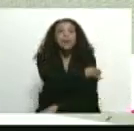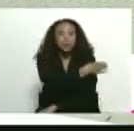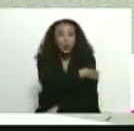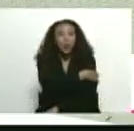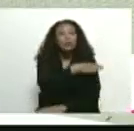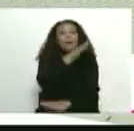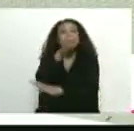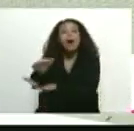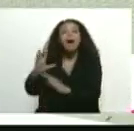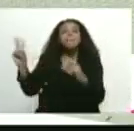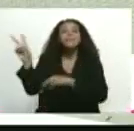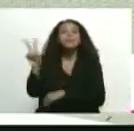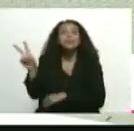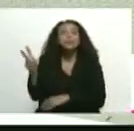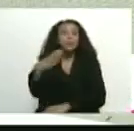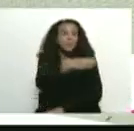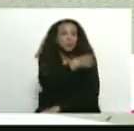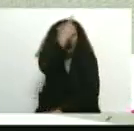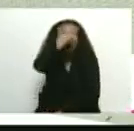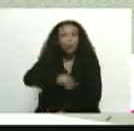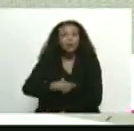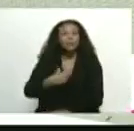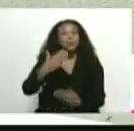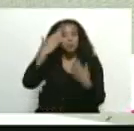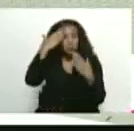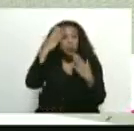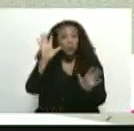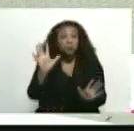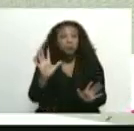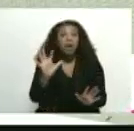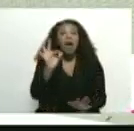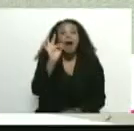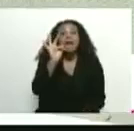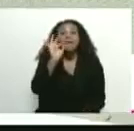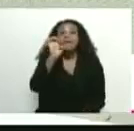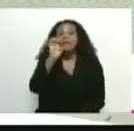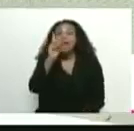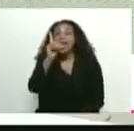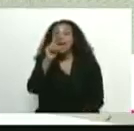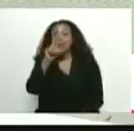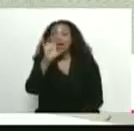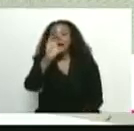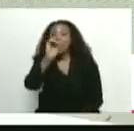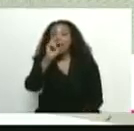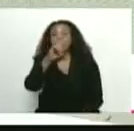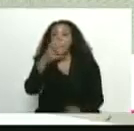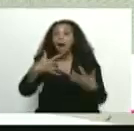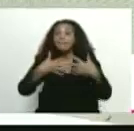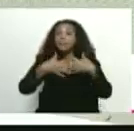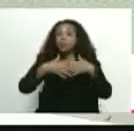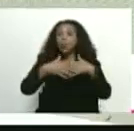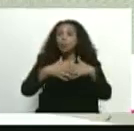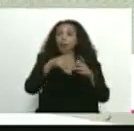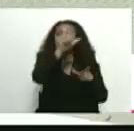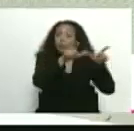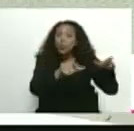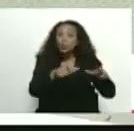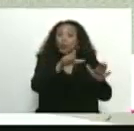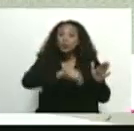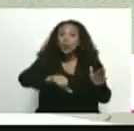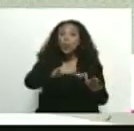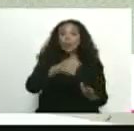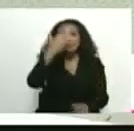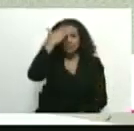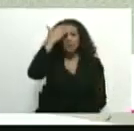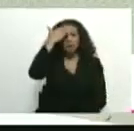Venezuela. Yo saludo esta declaración de Fedecámara y le digo a los sectores